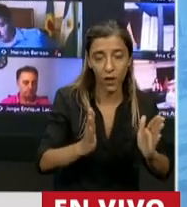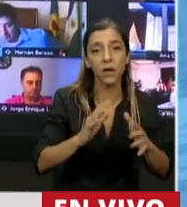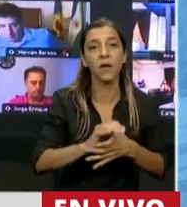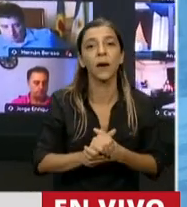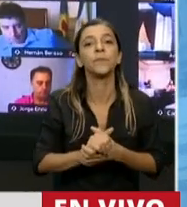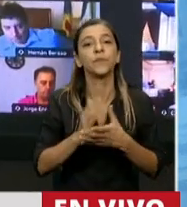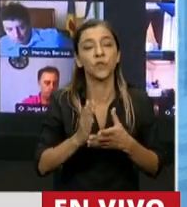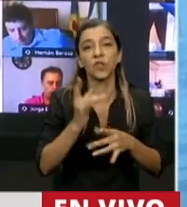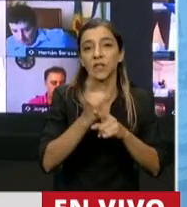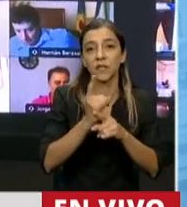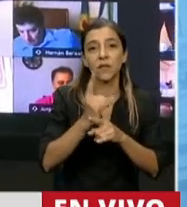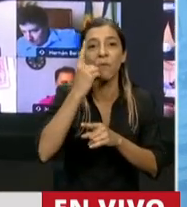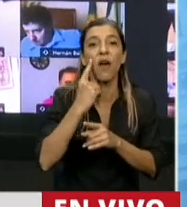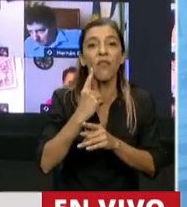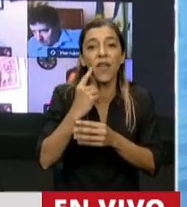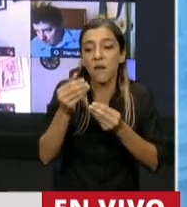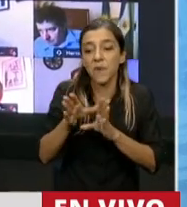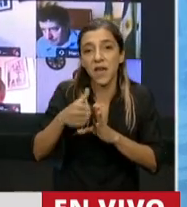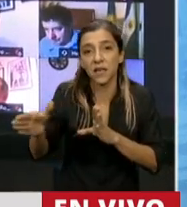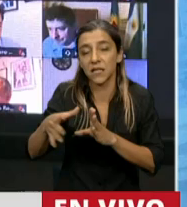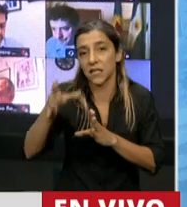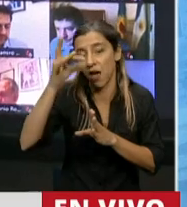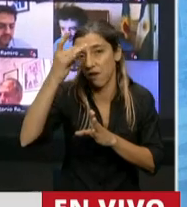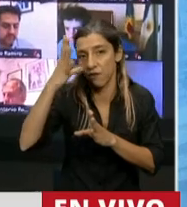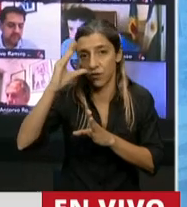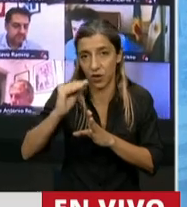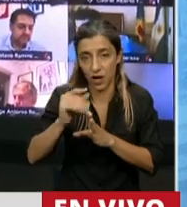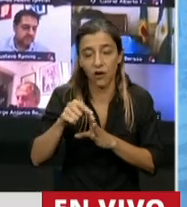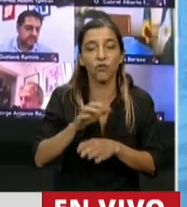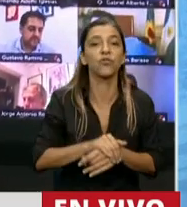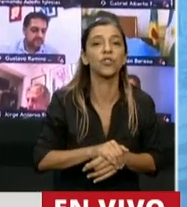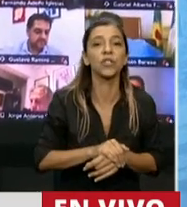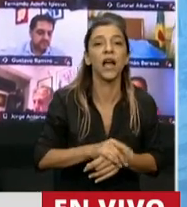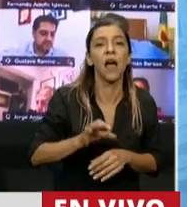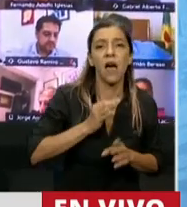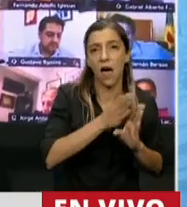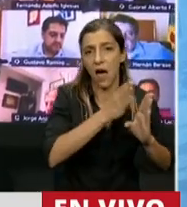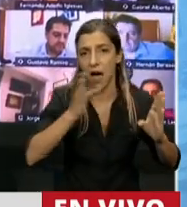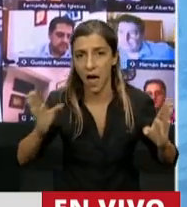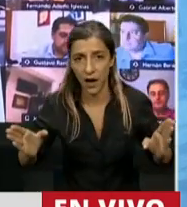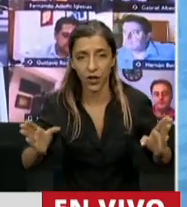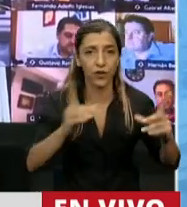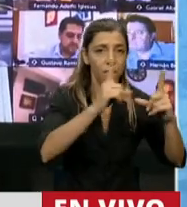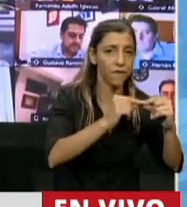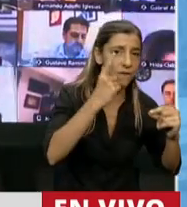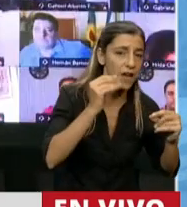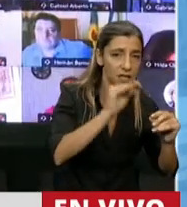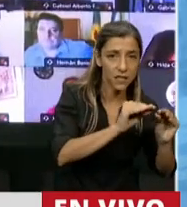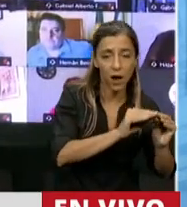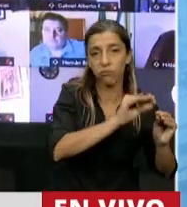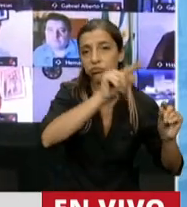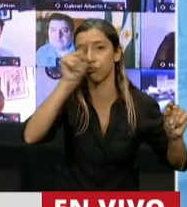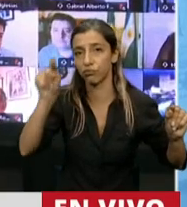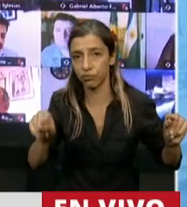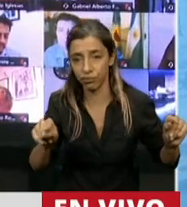debe empezar al día siguiente. Los plazos de meses o años se computan de fecha a fecha. Cuando en el mes de vencimiento no hubiera día equivalente